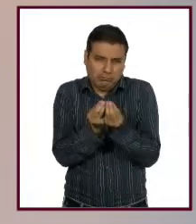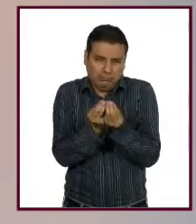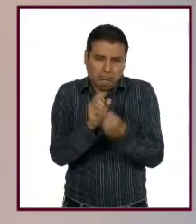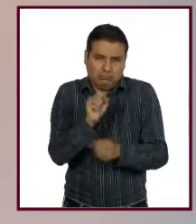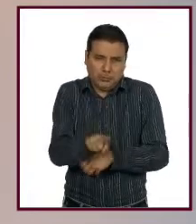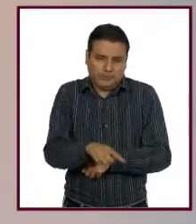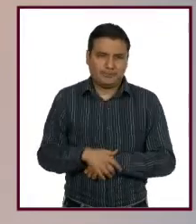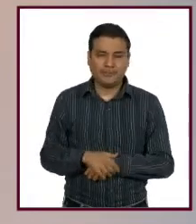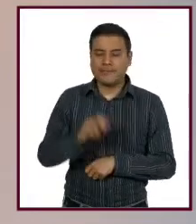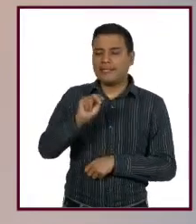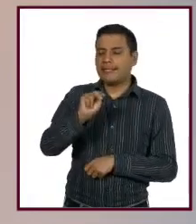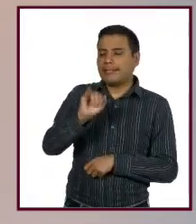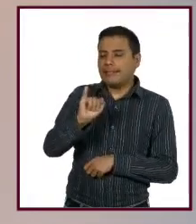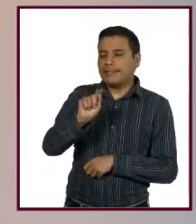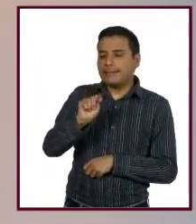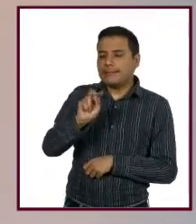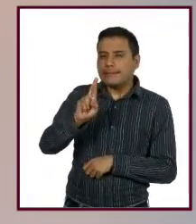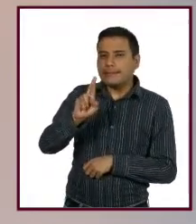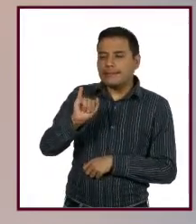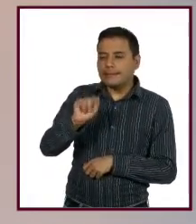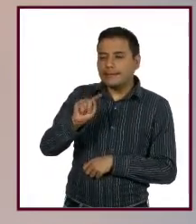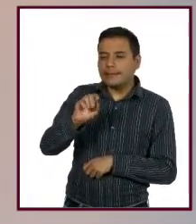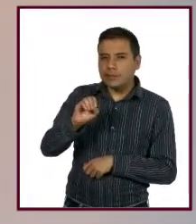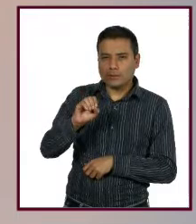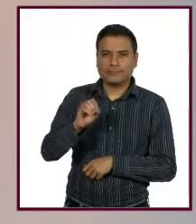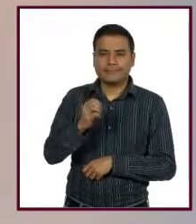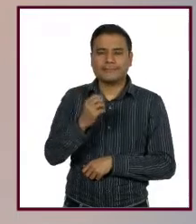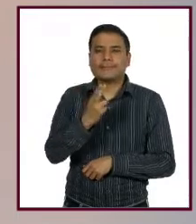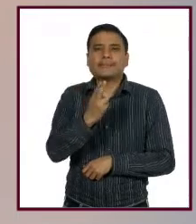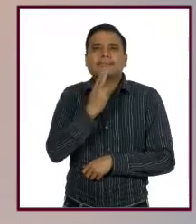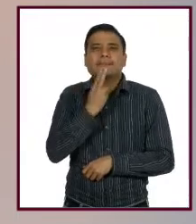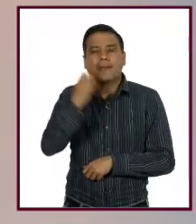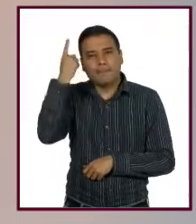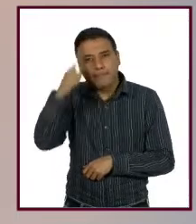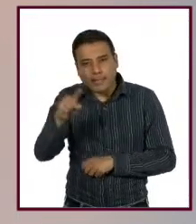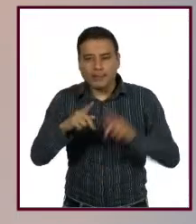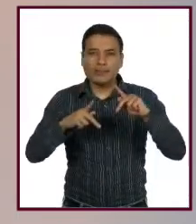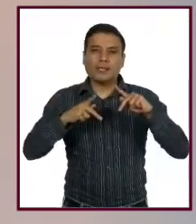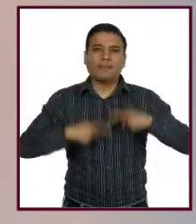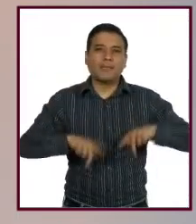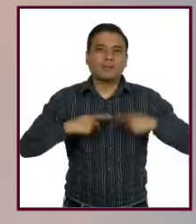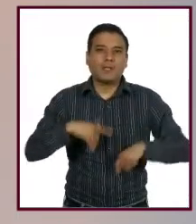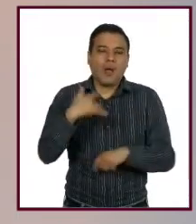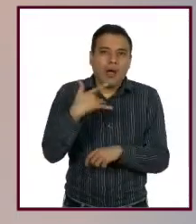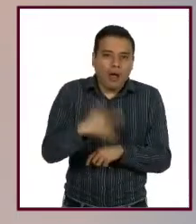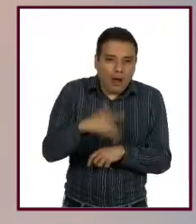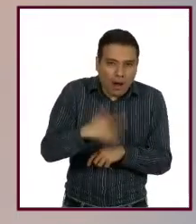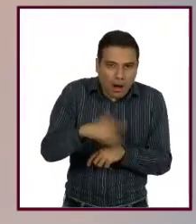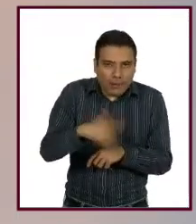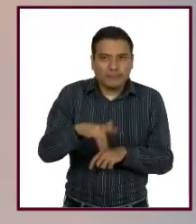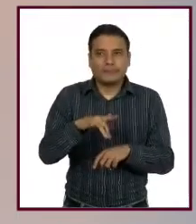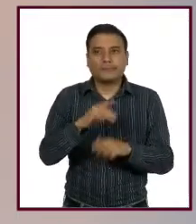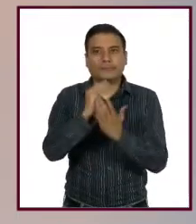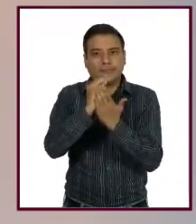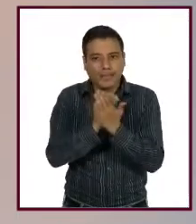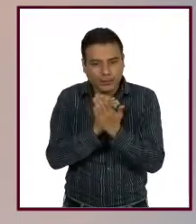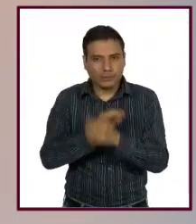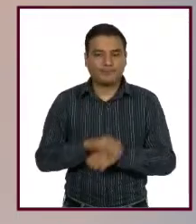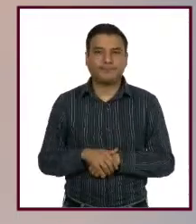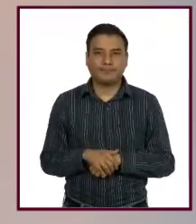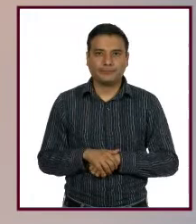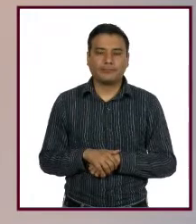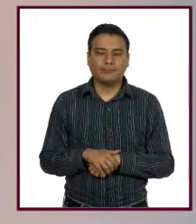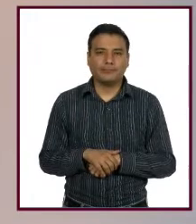Los nitritos se usan comúnmente en procedimientos anestésicos, en algunas situaciones relacionadas con el abuso,